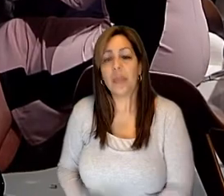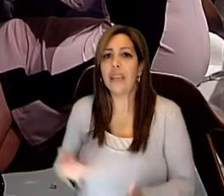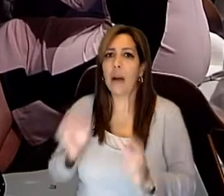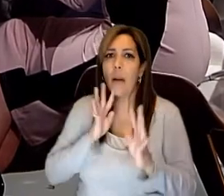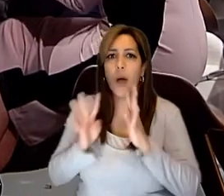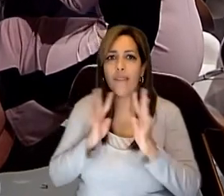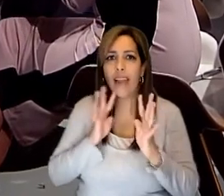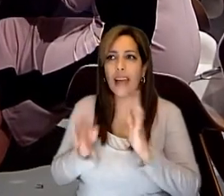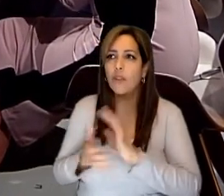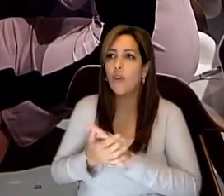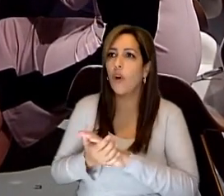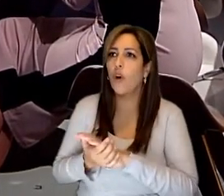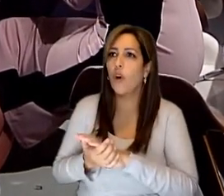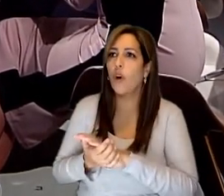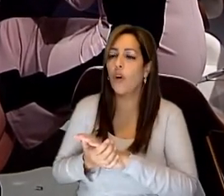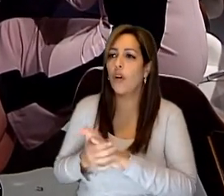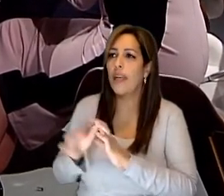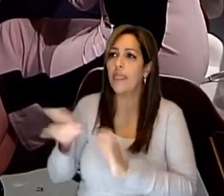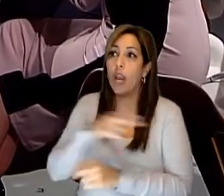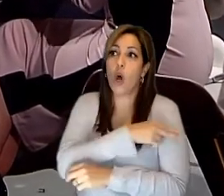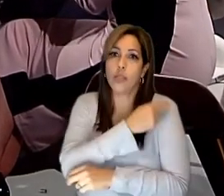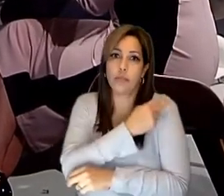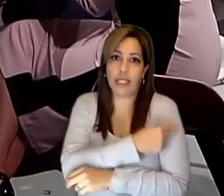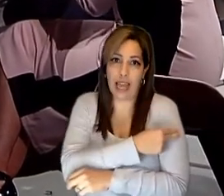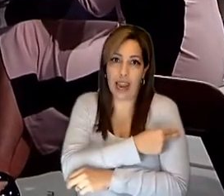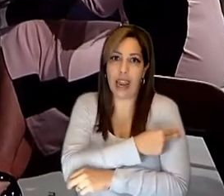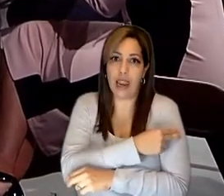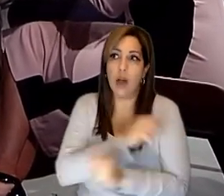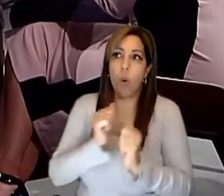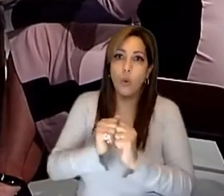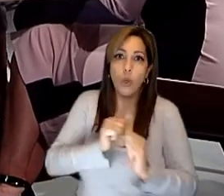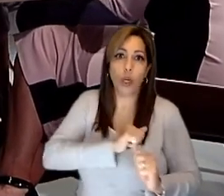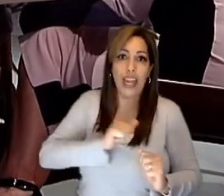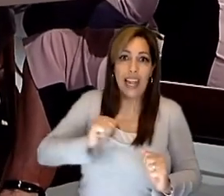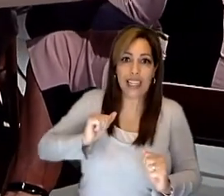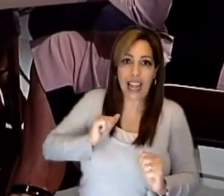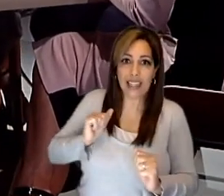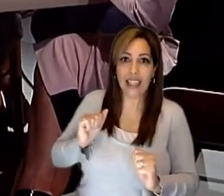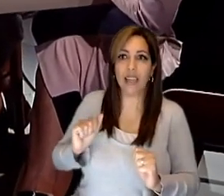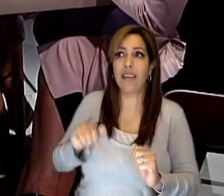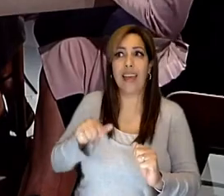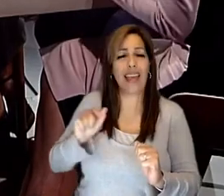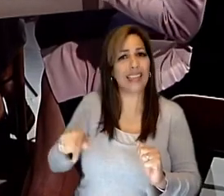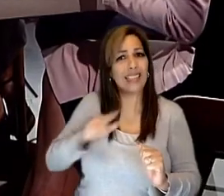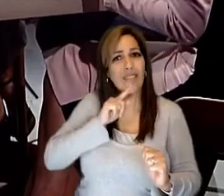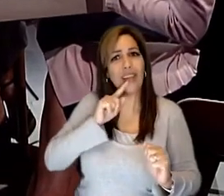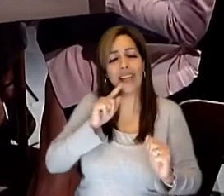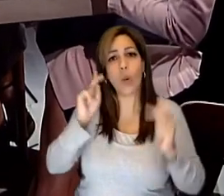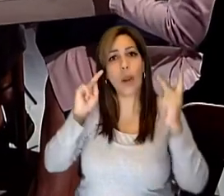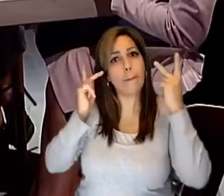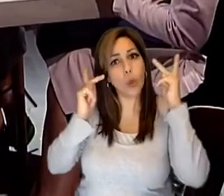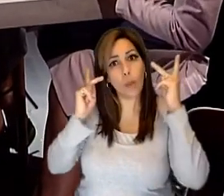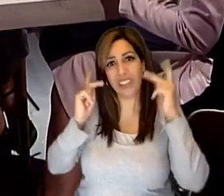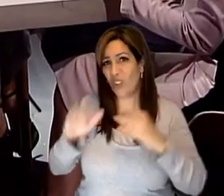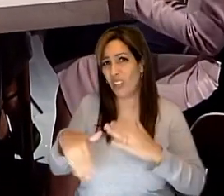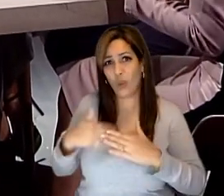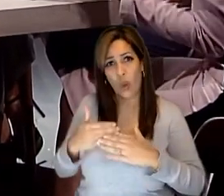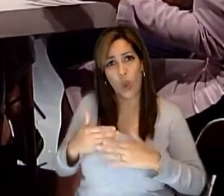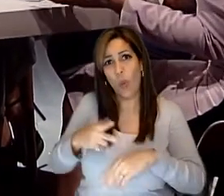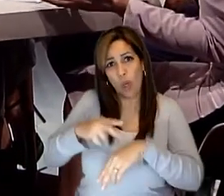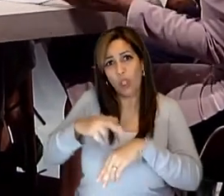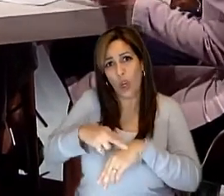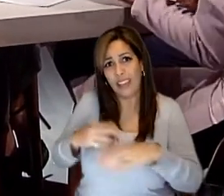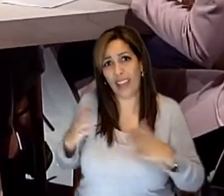Y conversábamos, Robert, sobre el hospital conjunto con el alcalde de Vieques, que es una gran preocupación, por supuesto, de todos